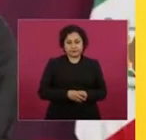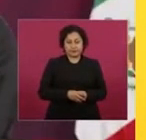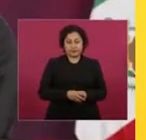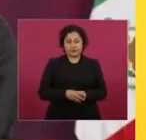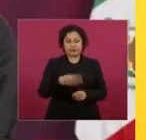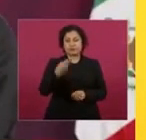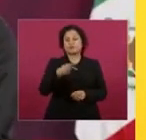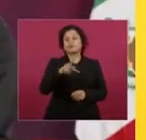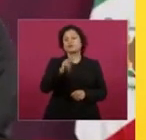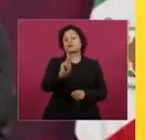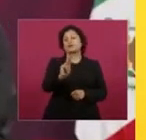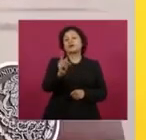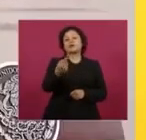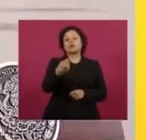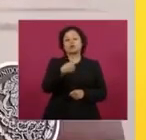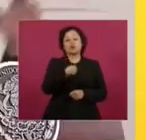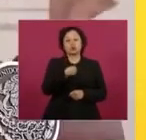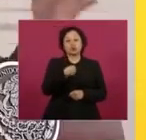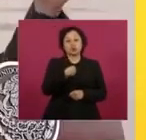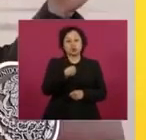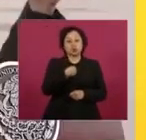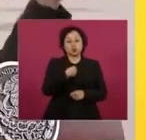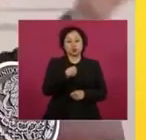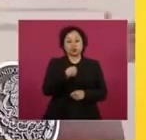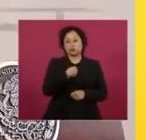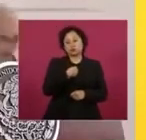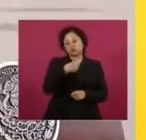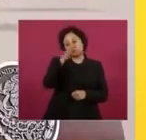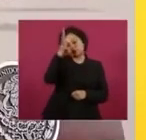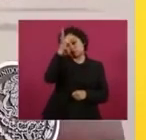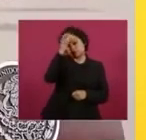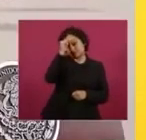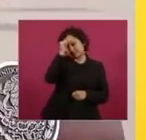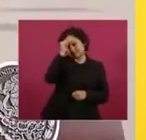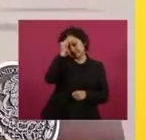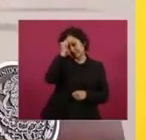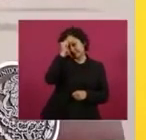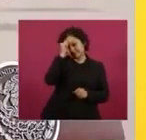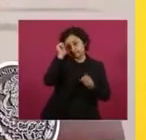De acuerdo, coño, aunque respeto la decisión de los pueblos,